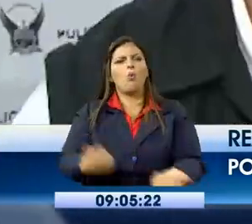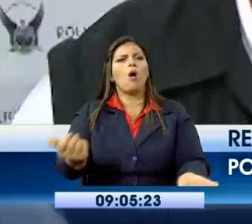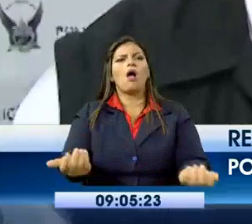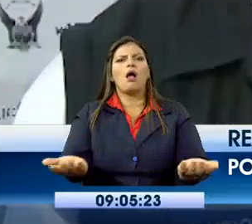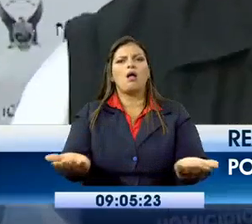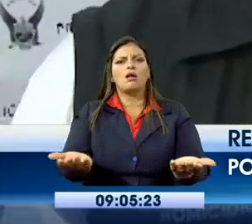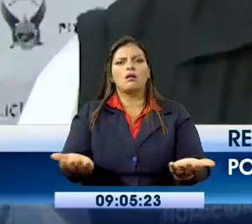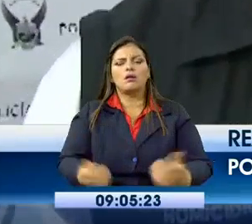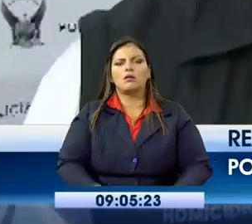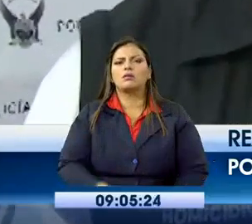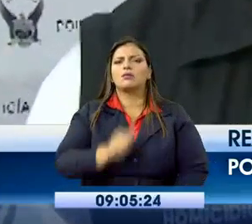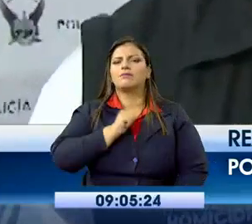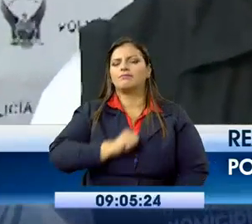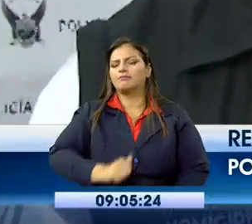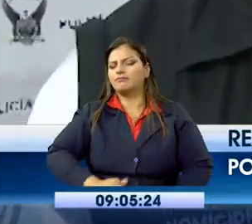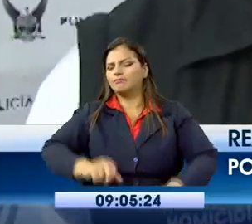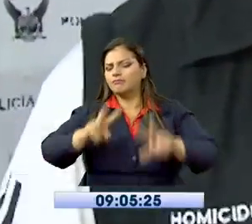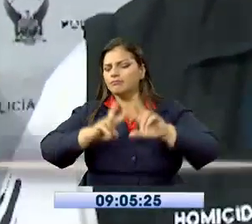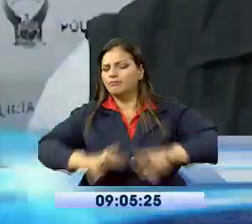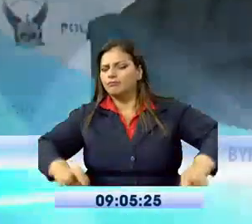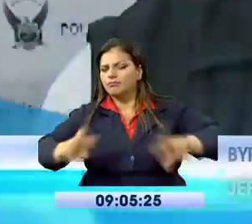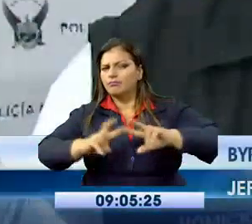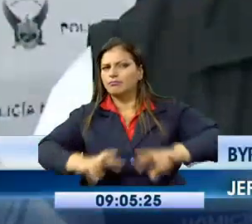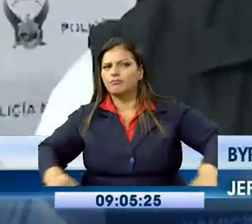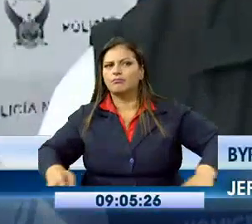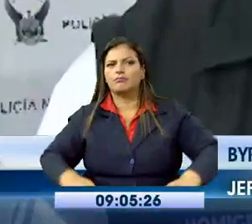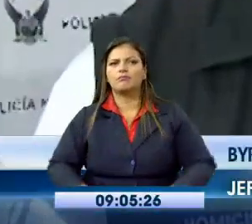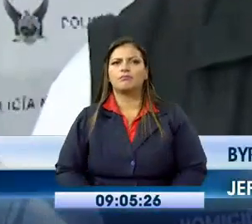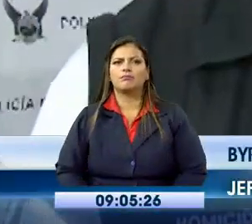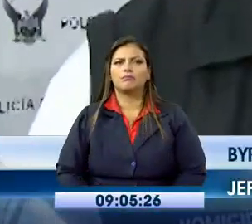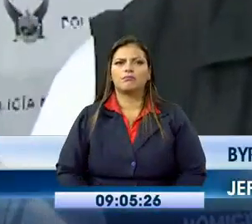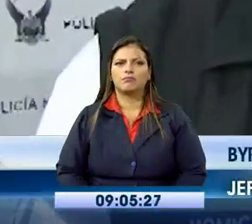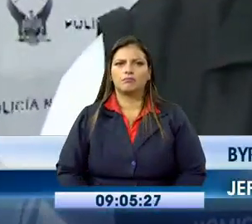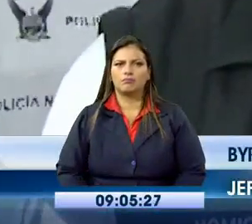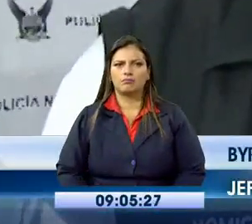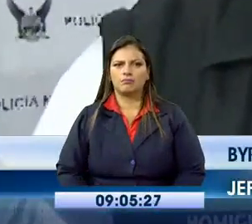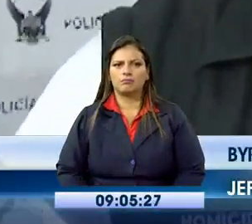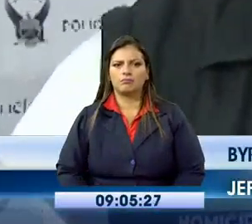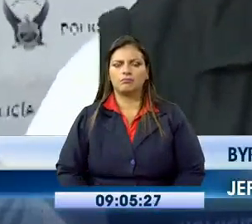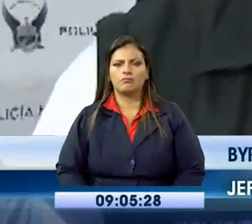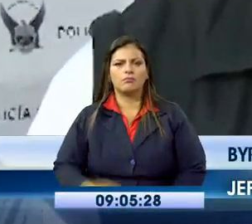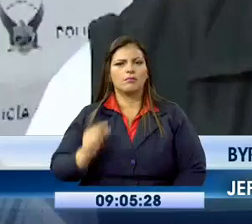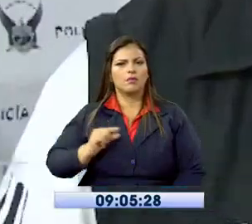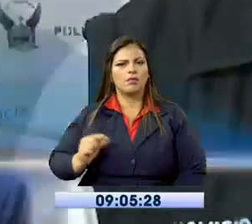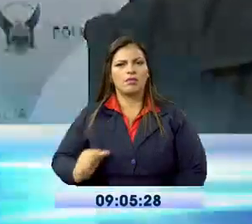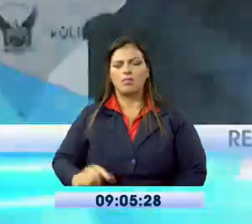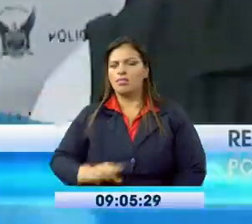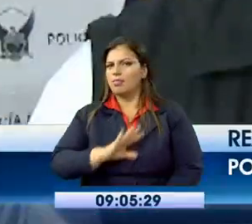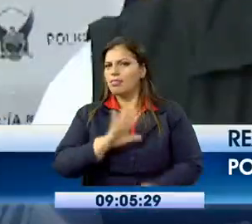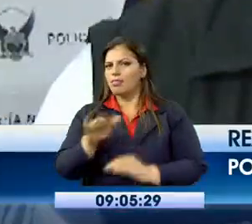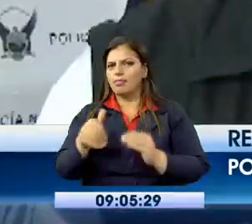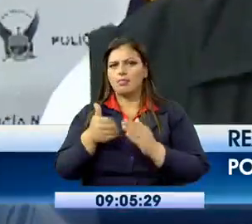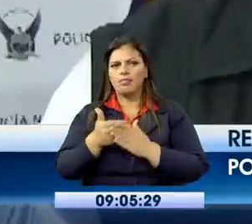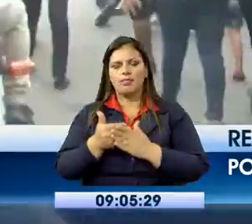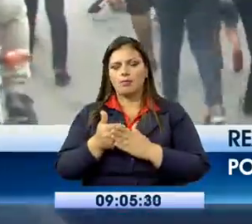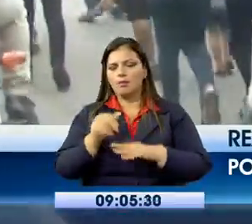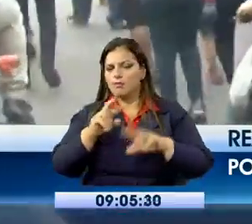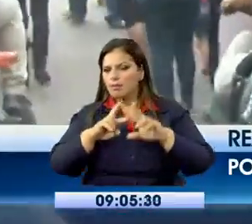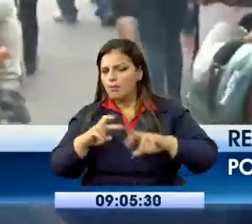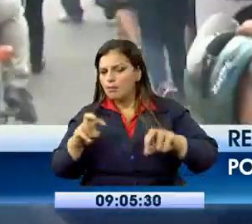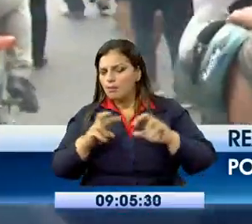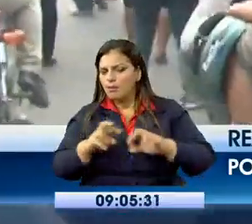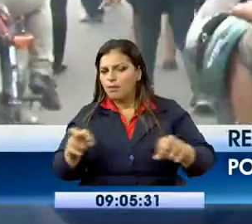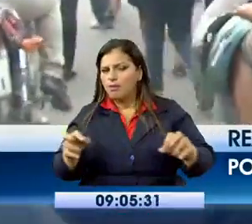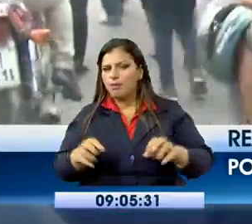exámenes de ADN, los cuales nos van a dar una visualización más exacta de qué es lo que pasó en el evento. Desde